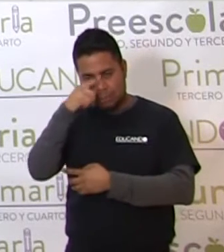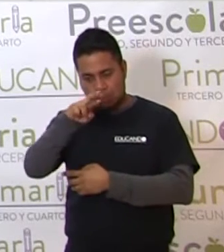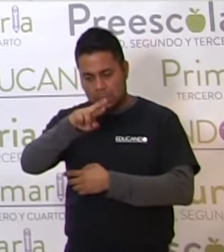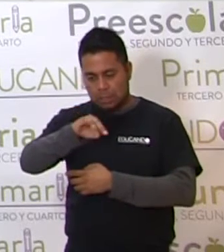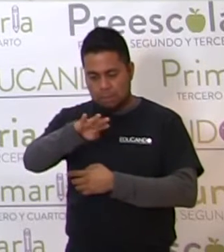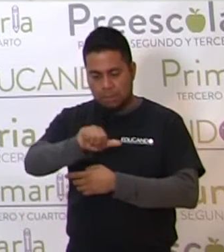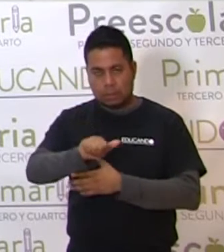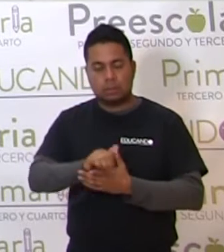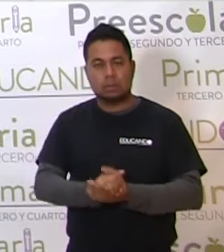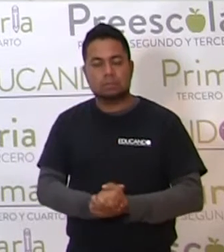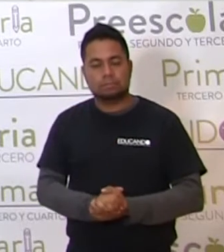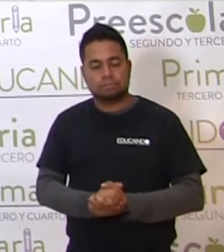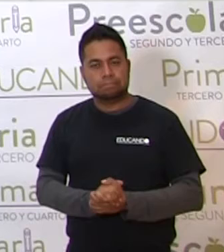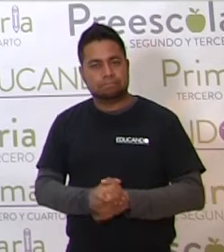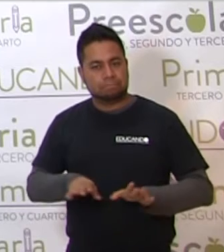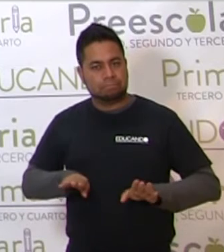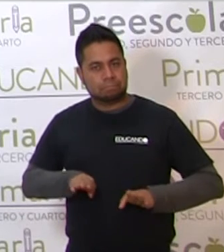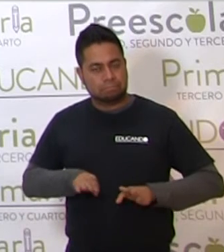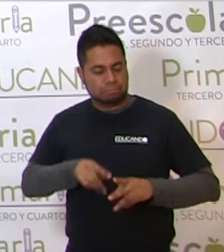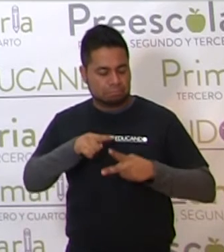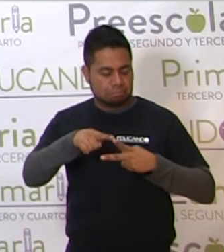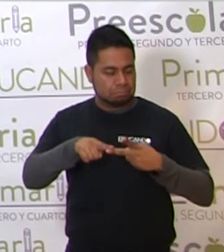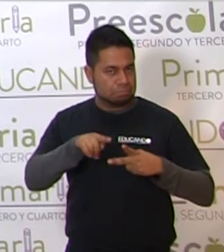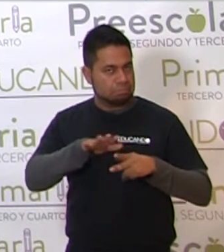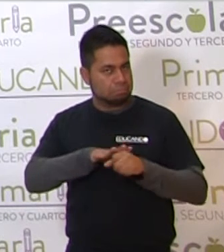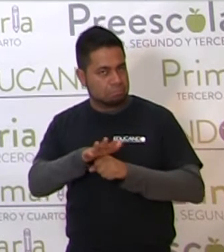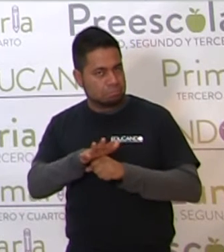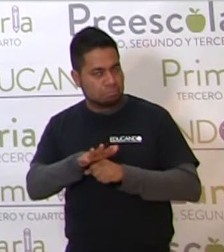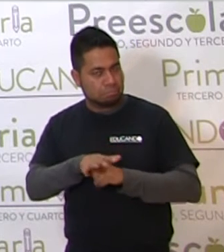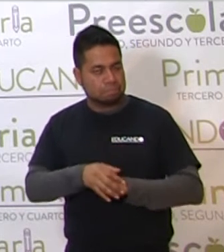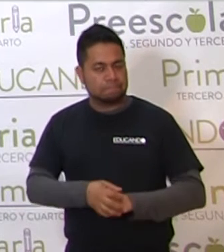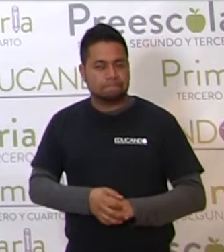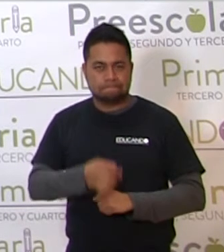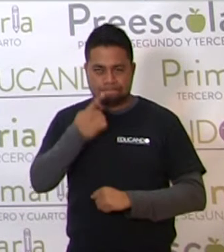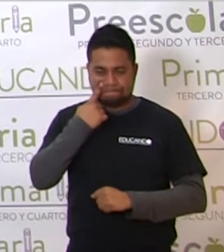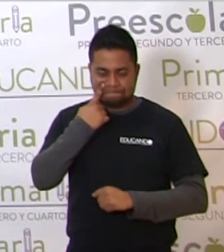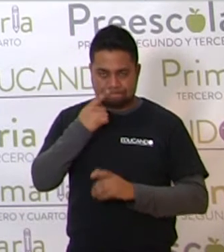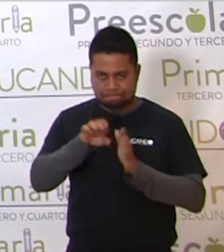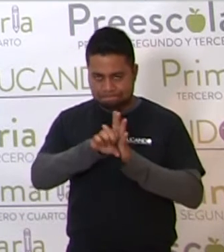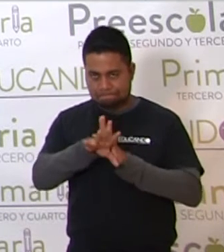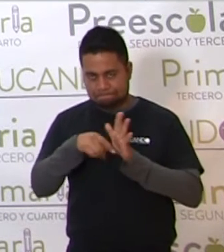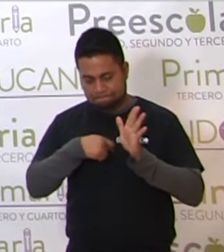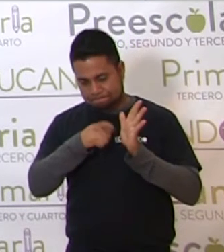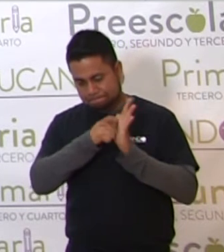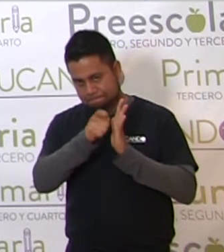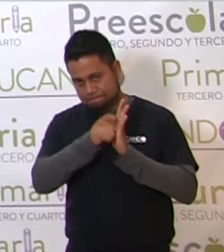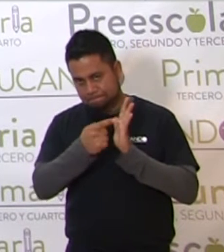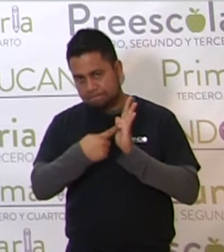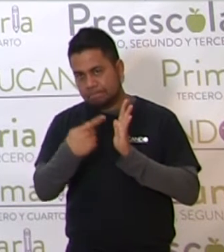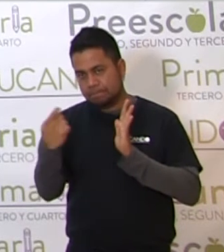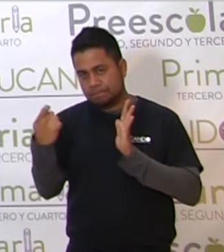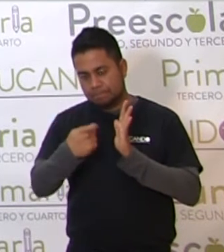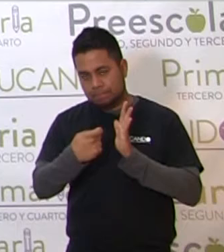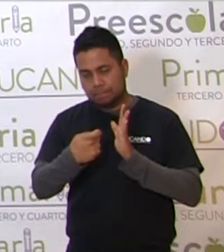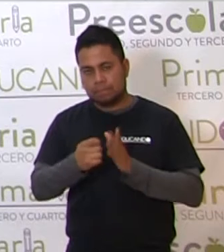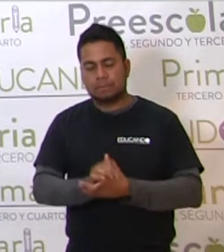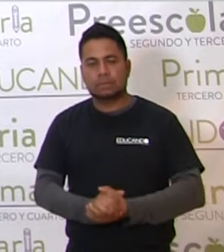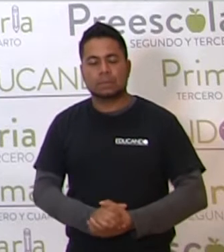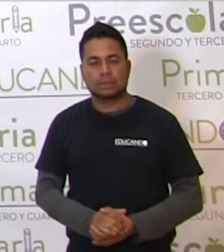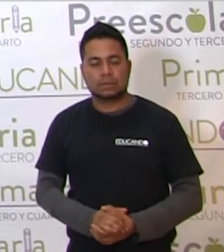rima características de cada una de estas rimas vamos a tener lo siguiente solo van a